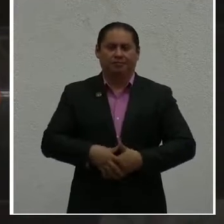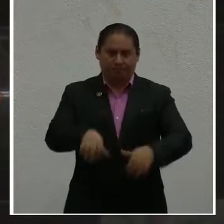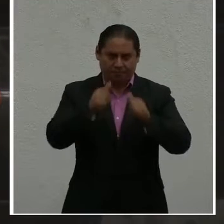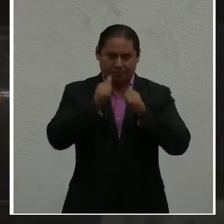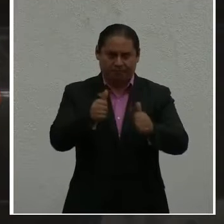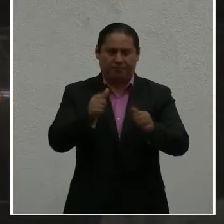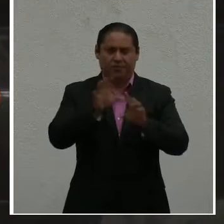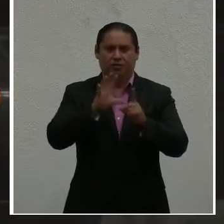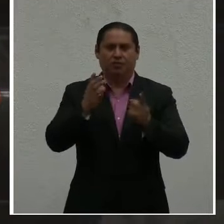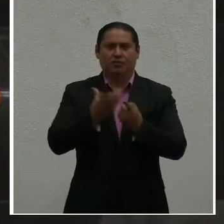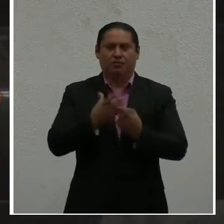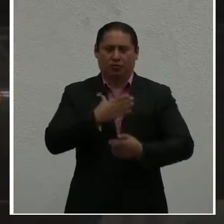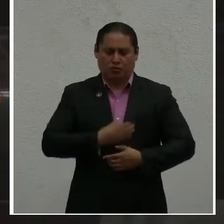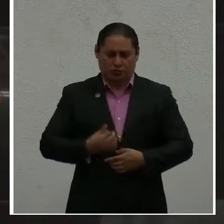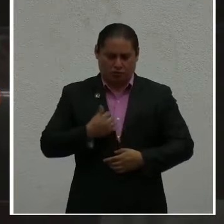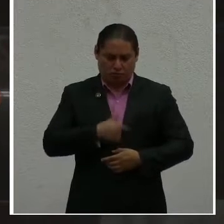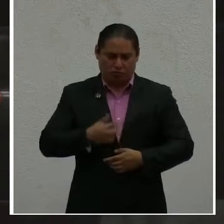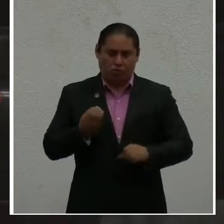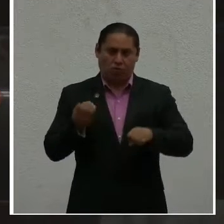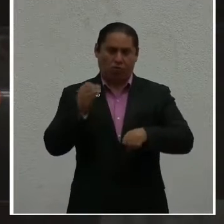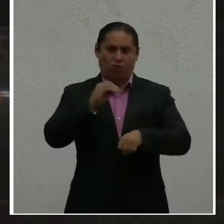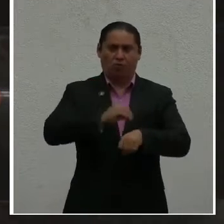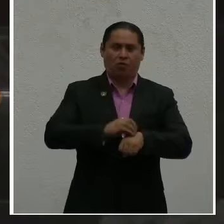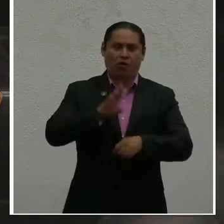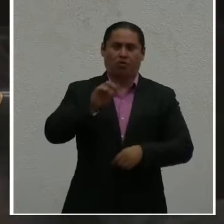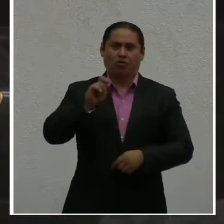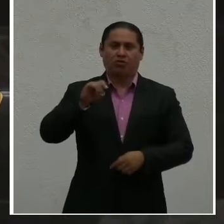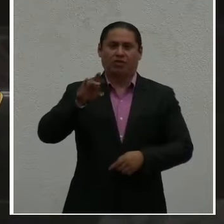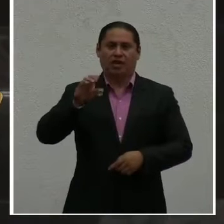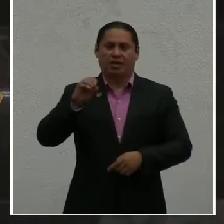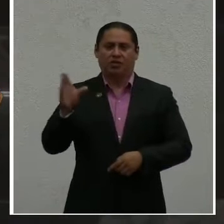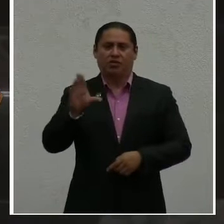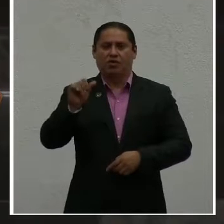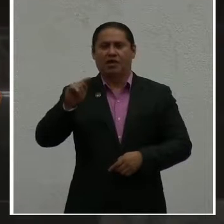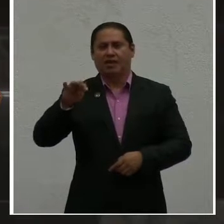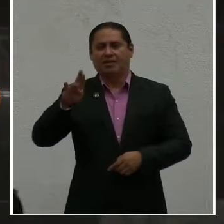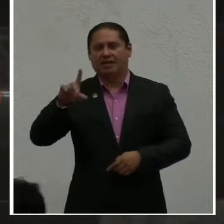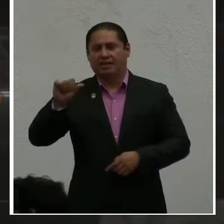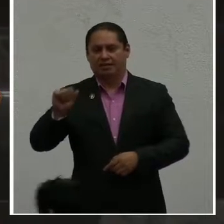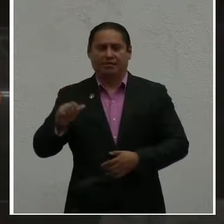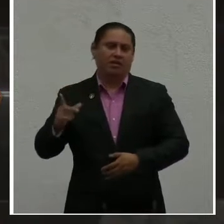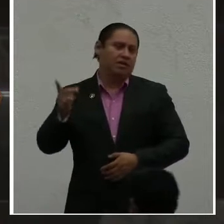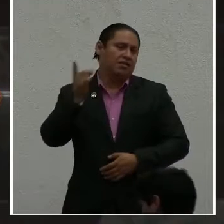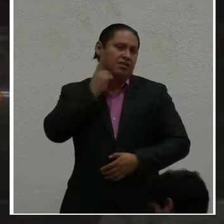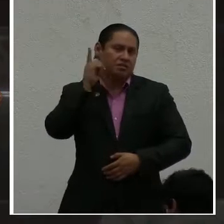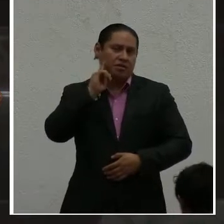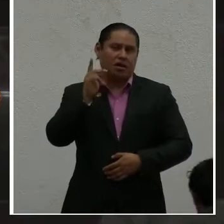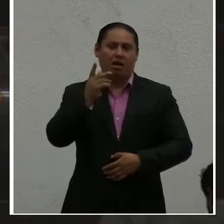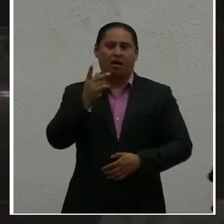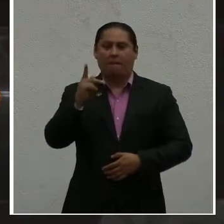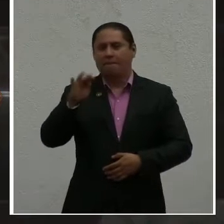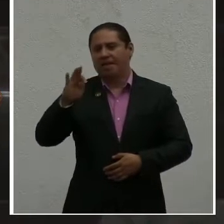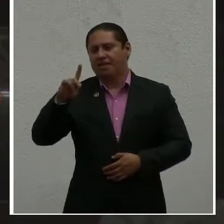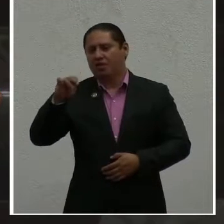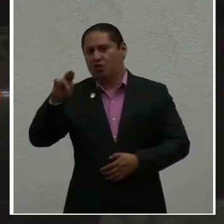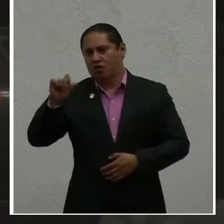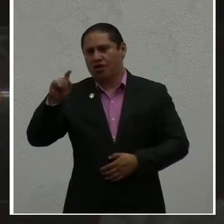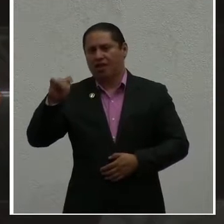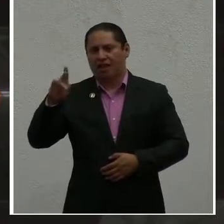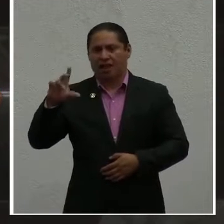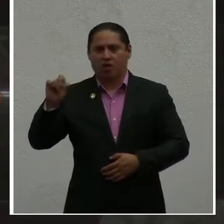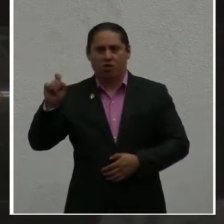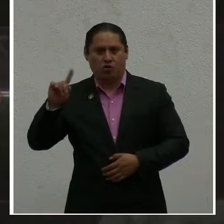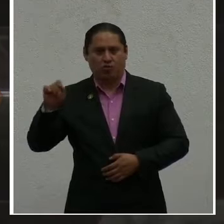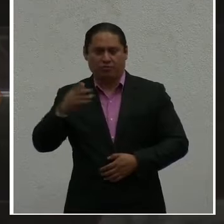Atentamente por la Comisión de Postulación de la Medalla Rosario Castellanos, diputada Petrona de la Cruz Cruz, presidenta.